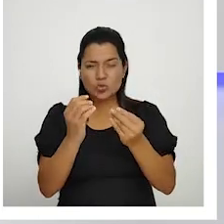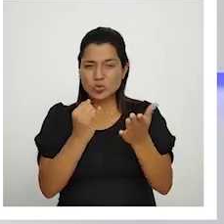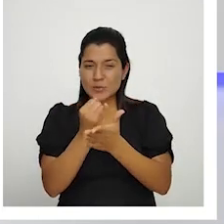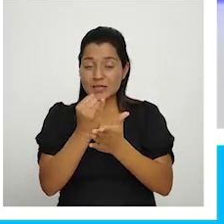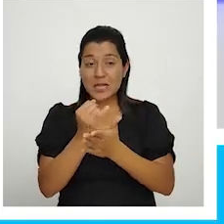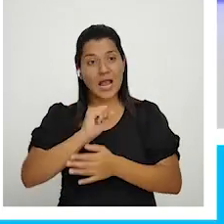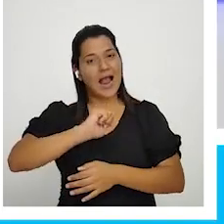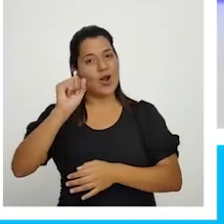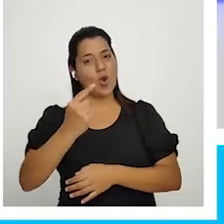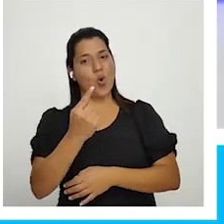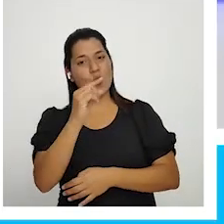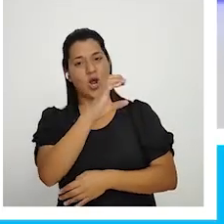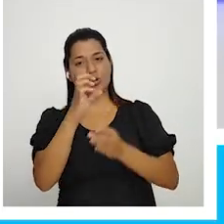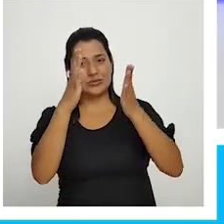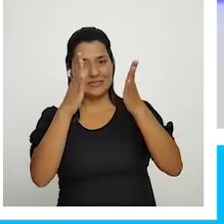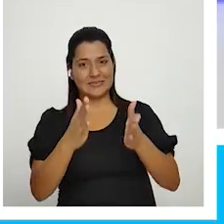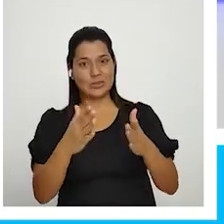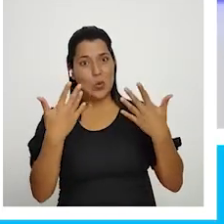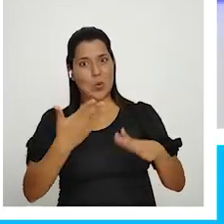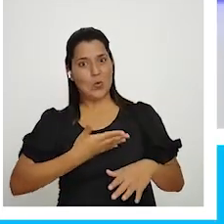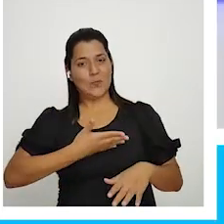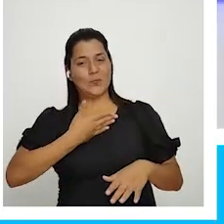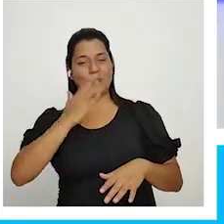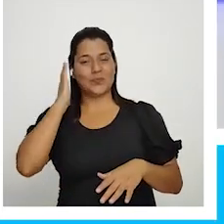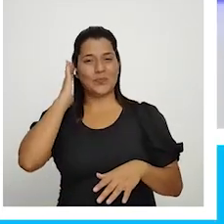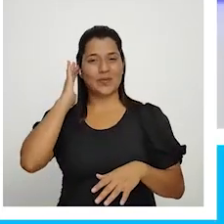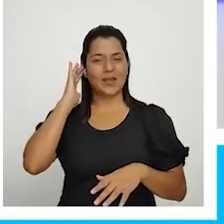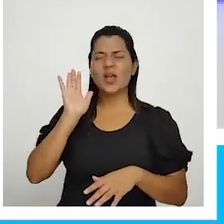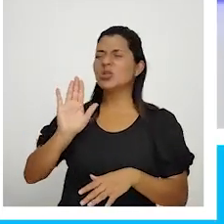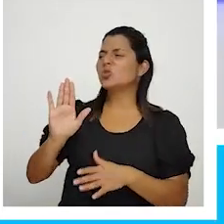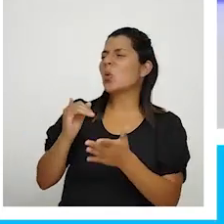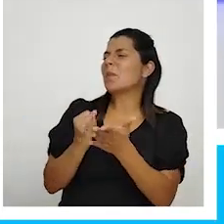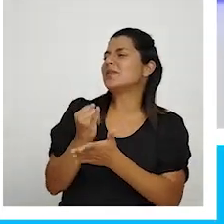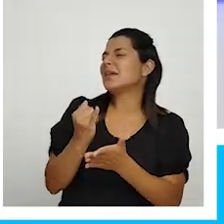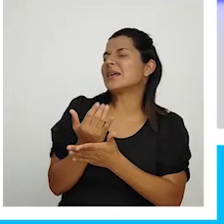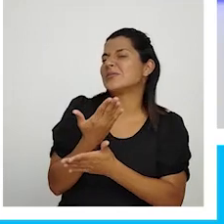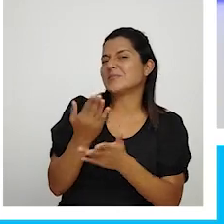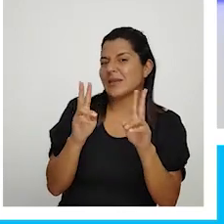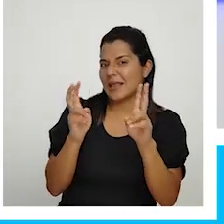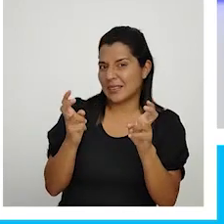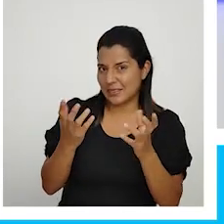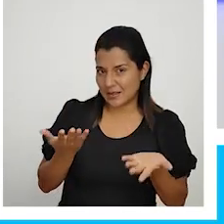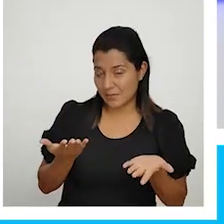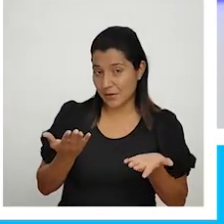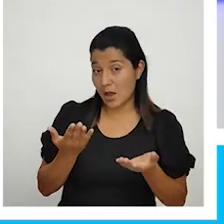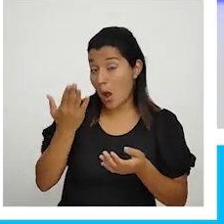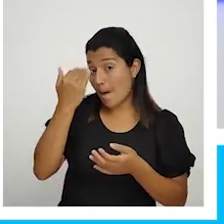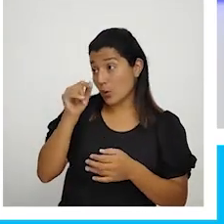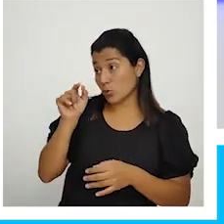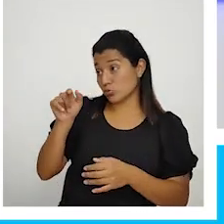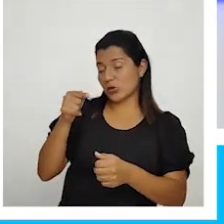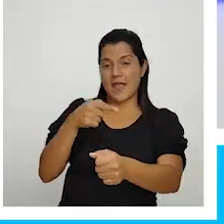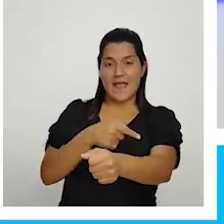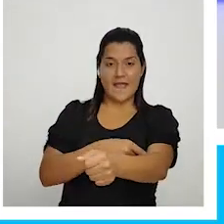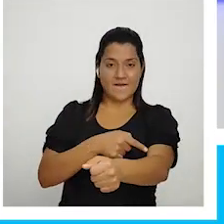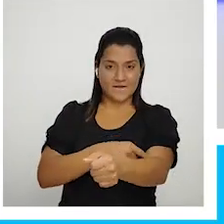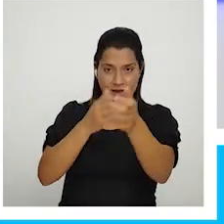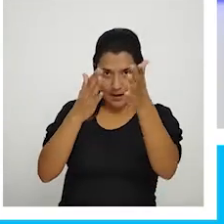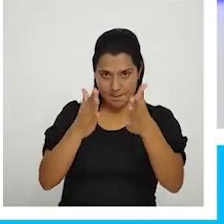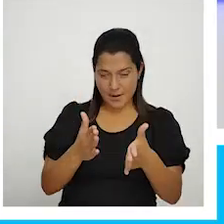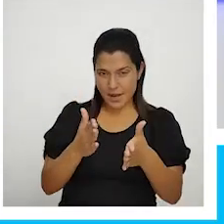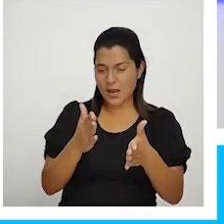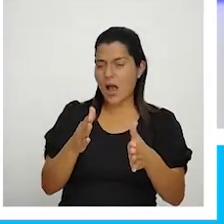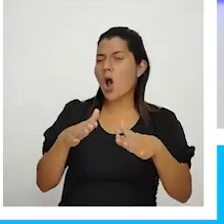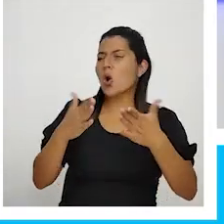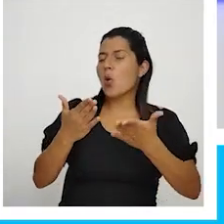ocasión. ¿De qué trata esa investigación? Porque evidentemente, bueno, usted, vos sos enfermera, ¿cuál es ese